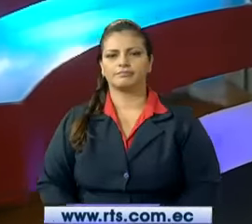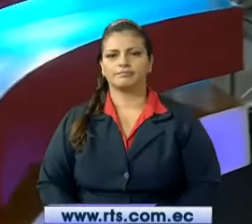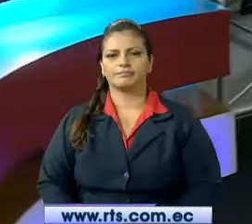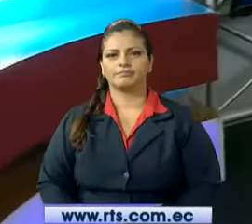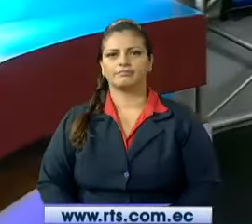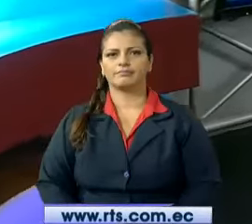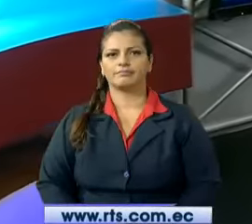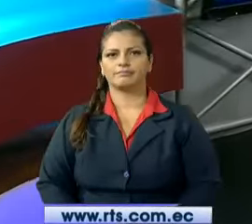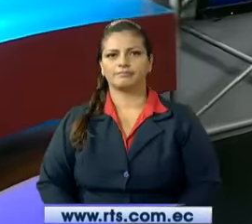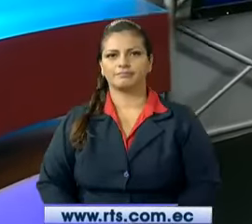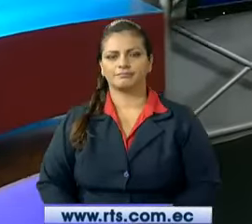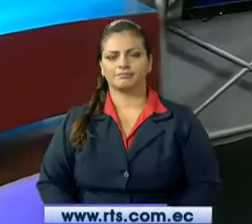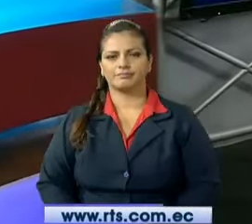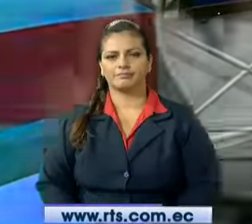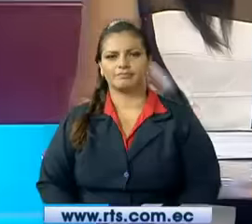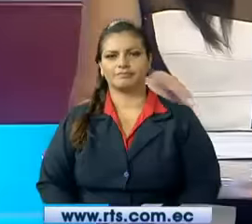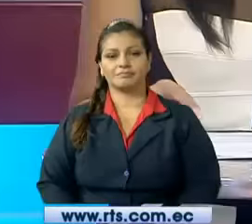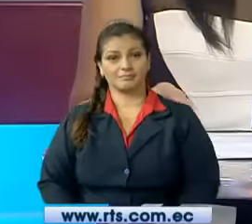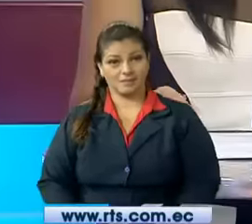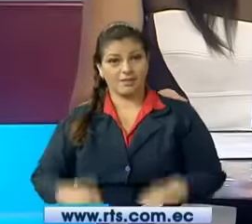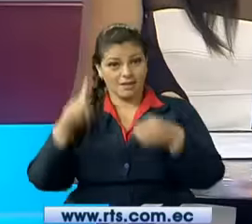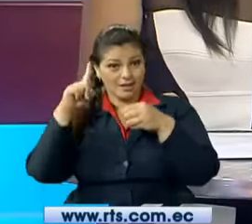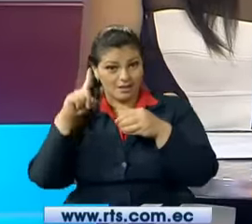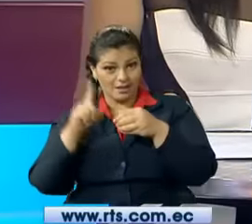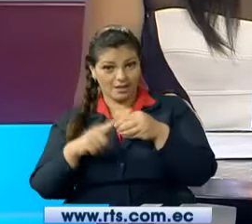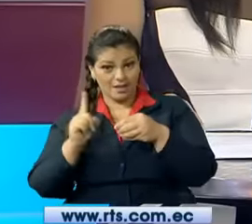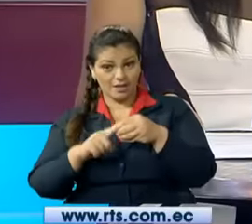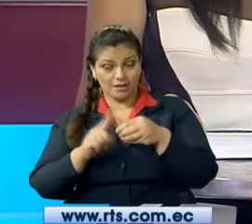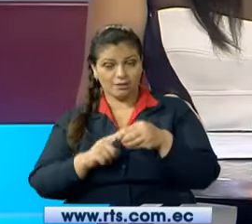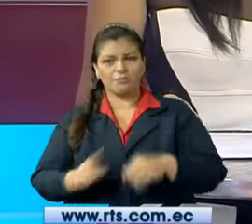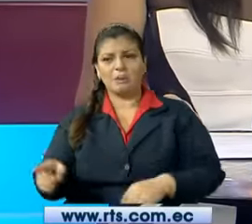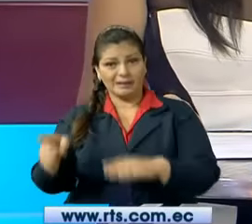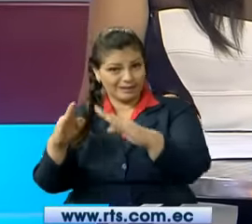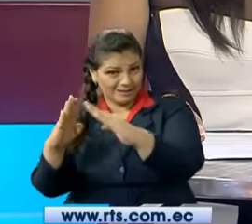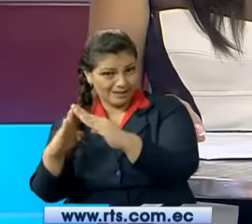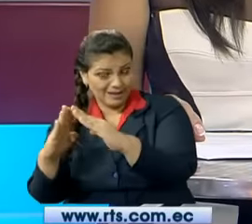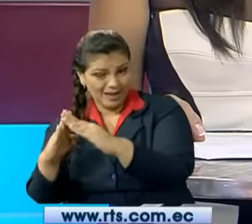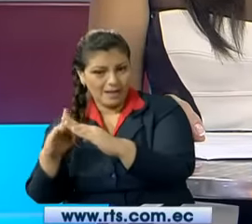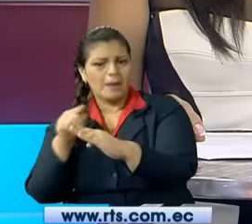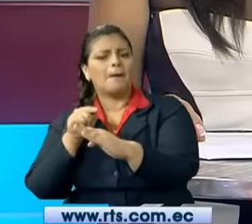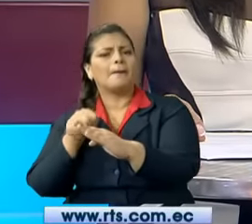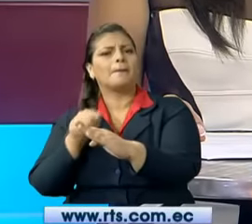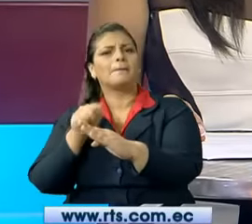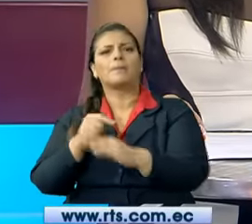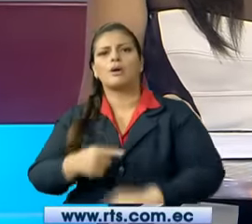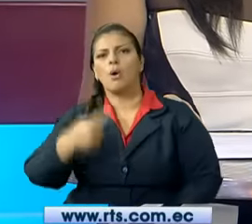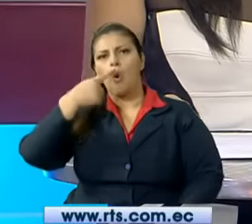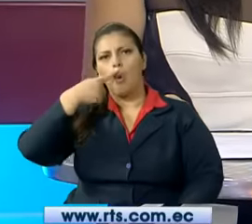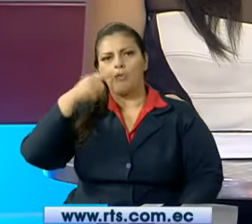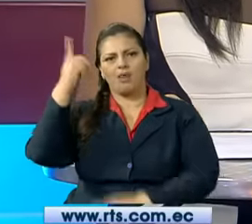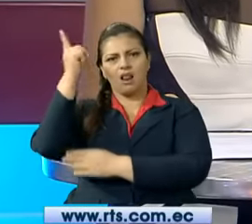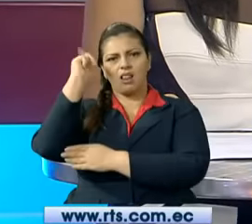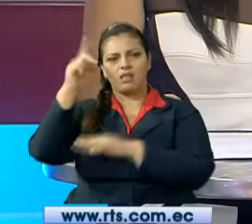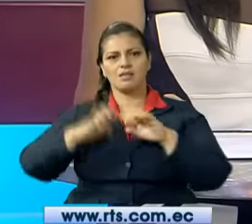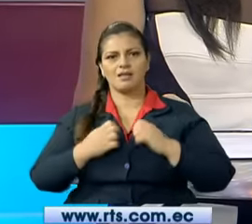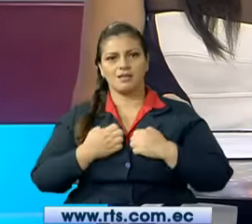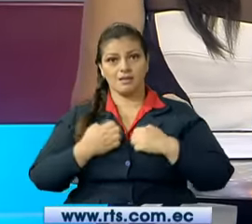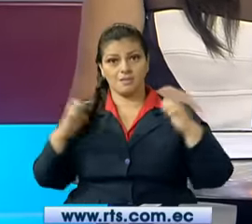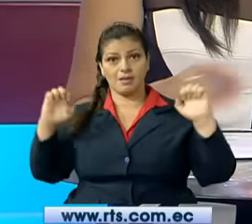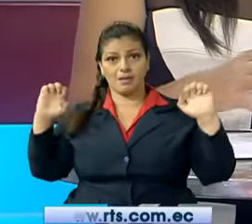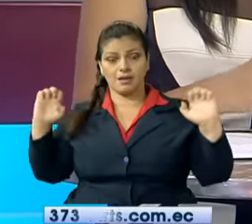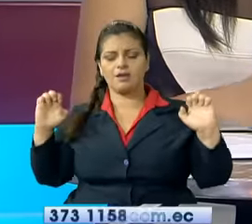Y tres personas se salvaron de ser linchadas por una multitud de personas indignadas que le prendieron fuego a la vivienda que habitaban